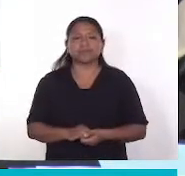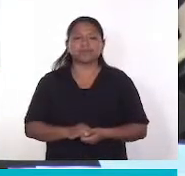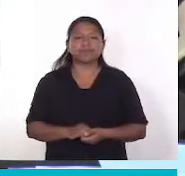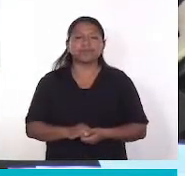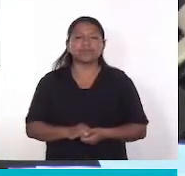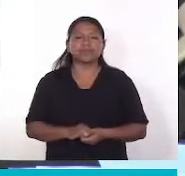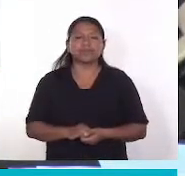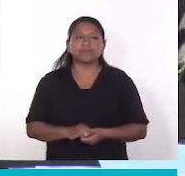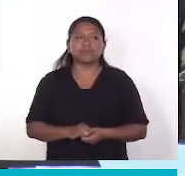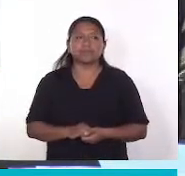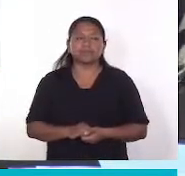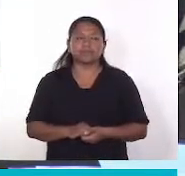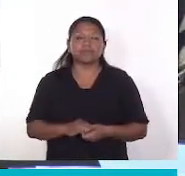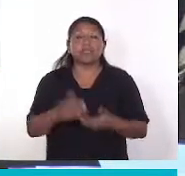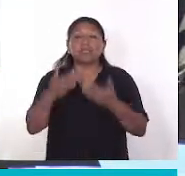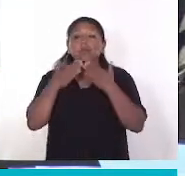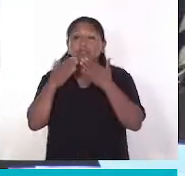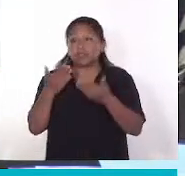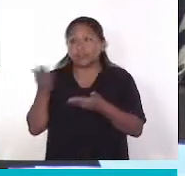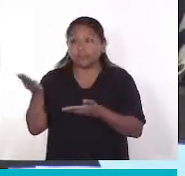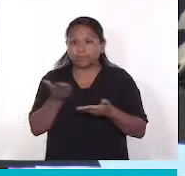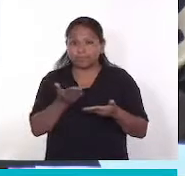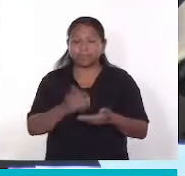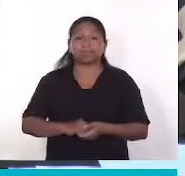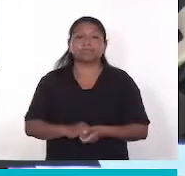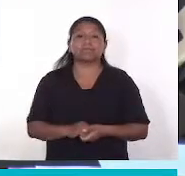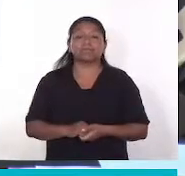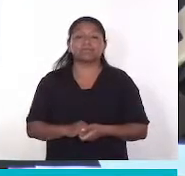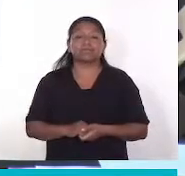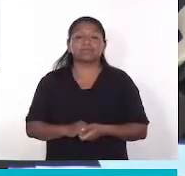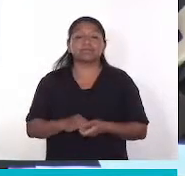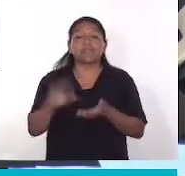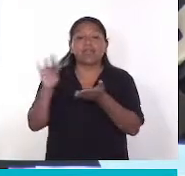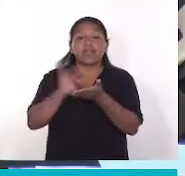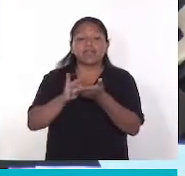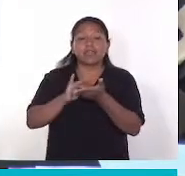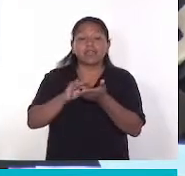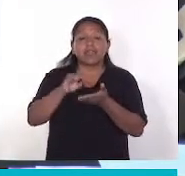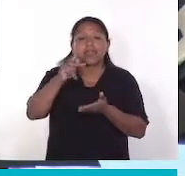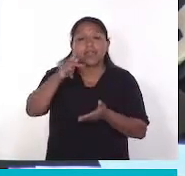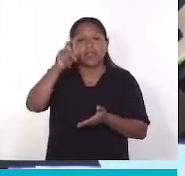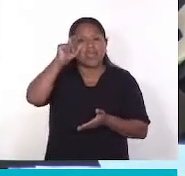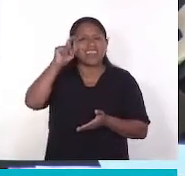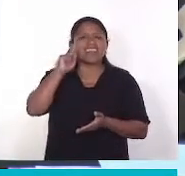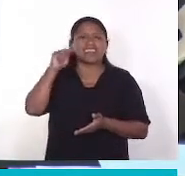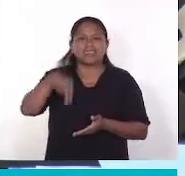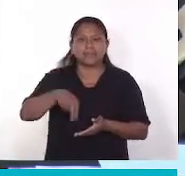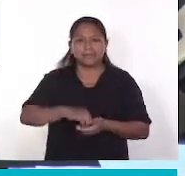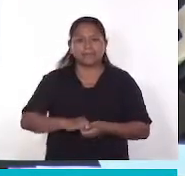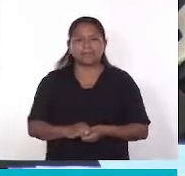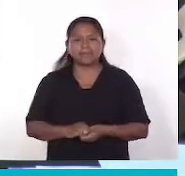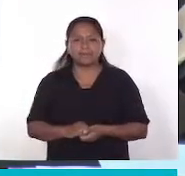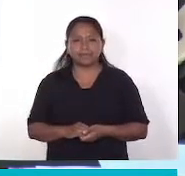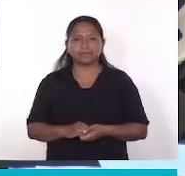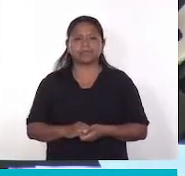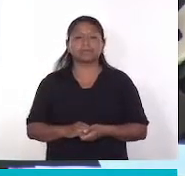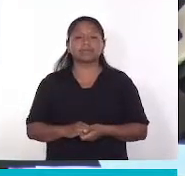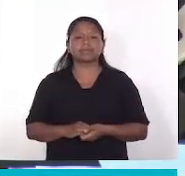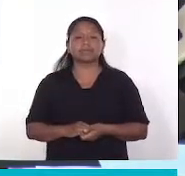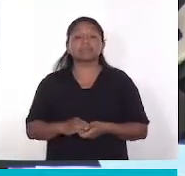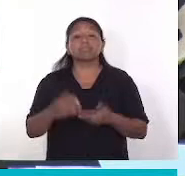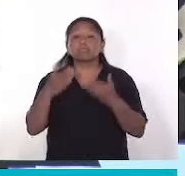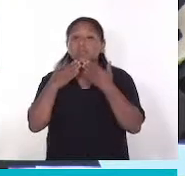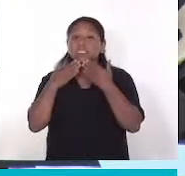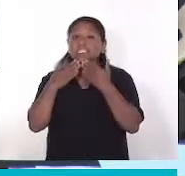Muchas gracias, diputado. Tiene la palabra el diputado Kane. Muchas gracias, señor